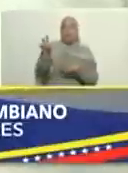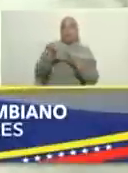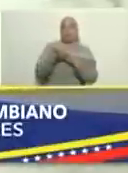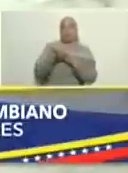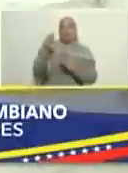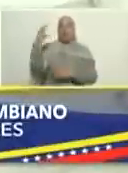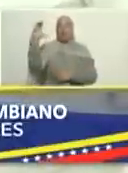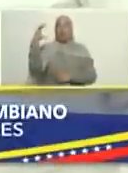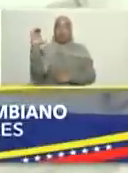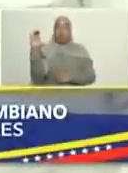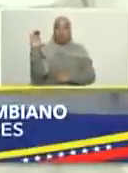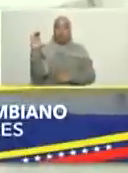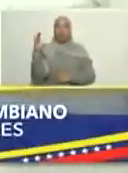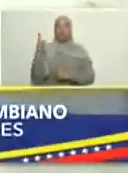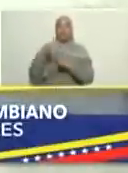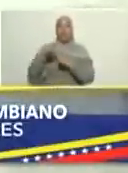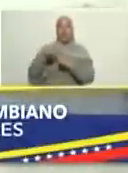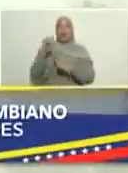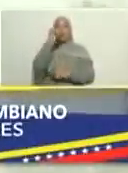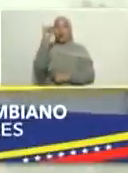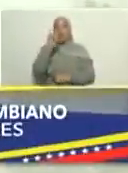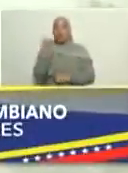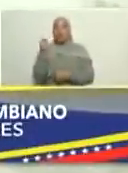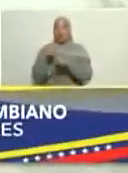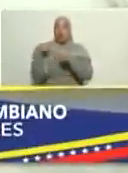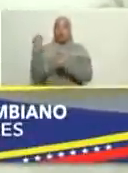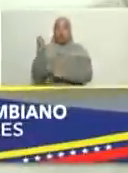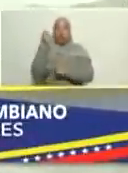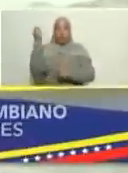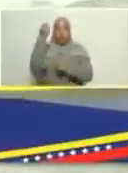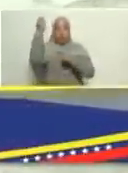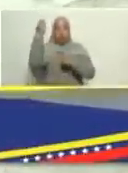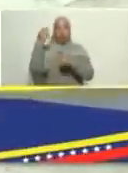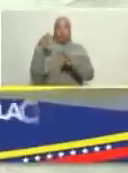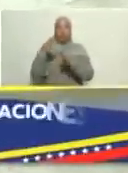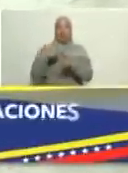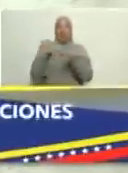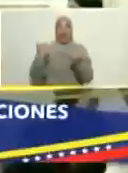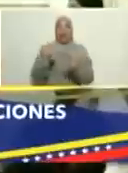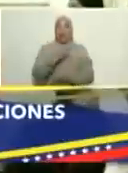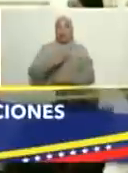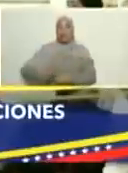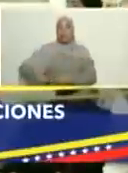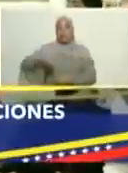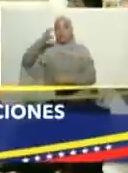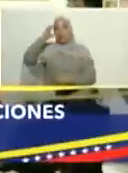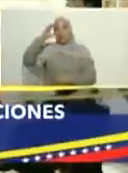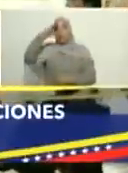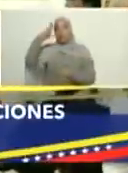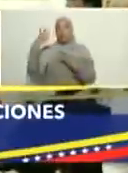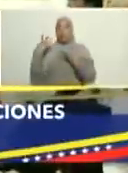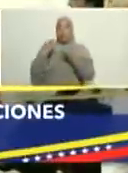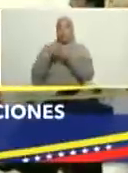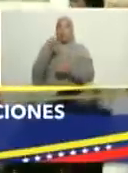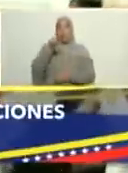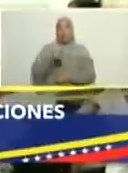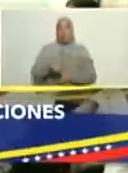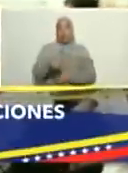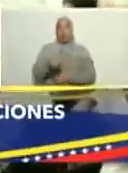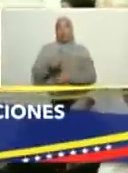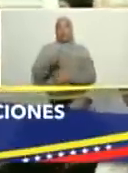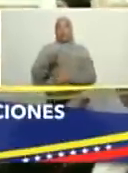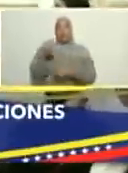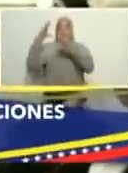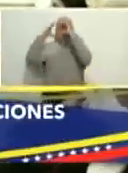sede en la ciudad colombiana de Barranquilla. Se encuentra en este momento el presidente Gustavo Petro en compañía, además, de Álvaro